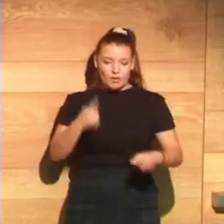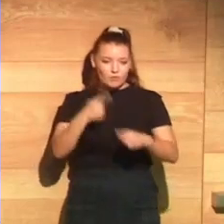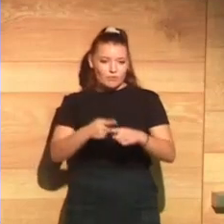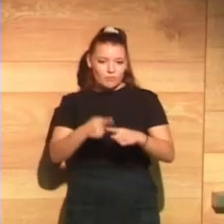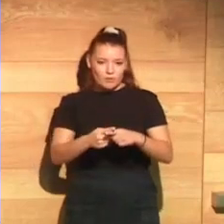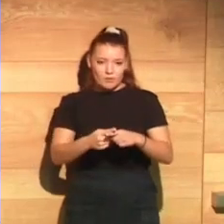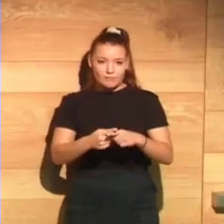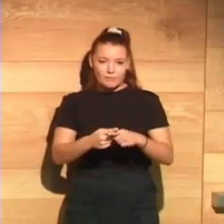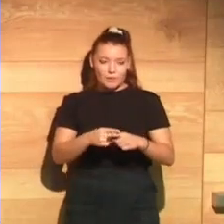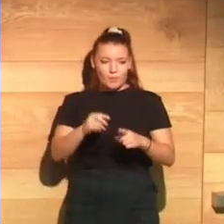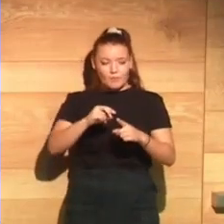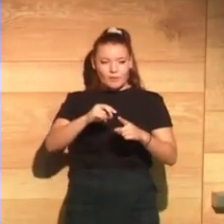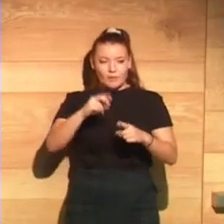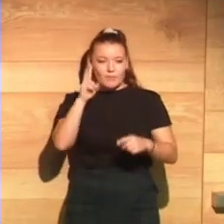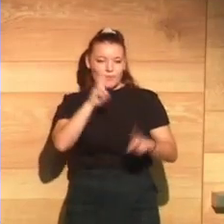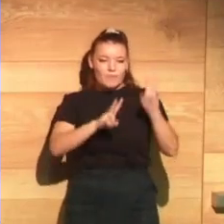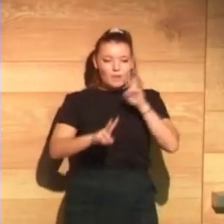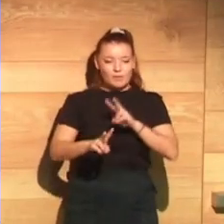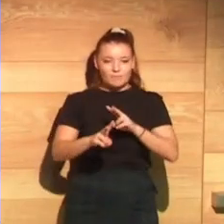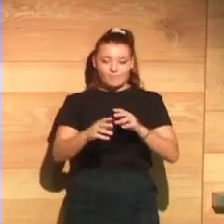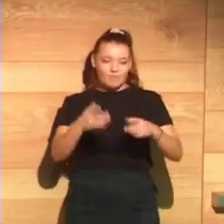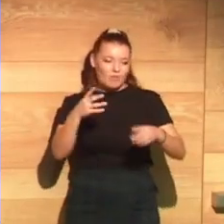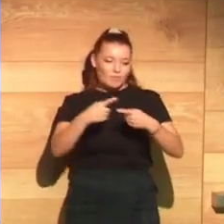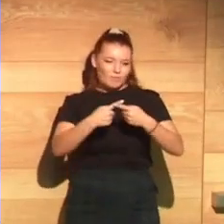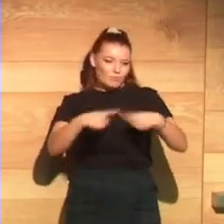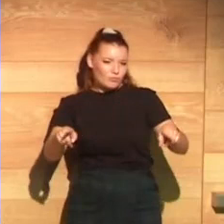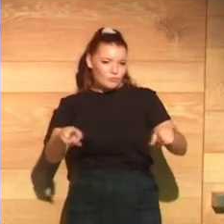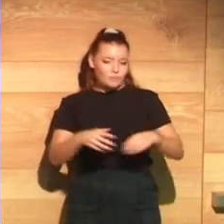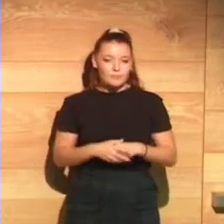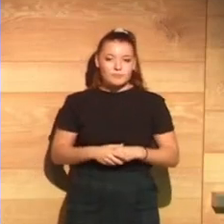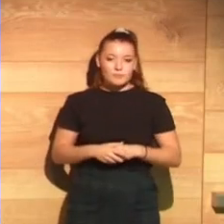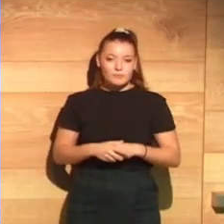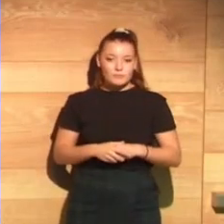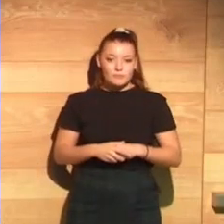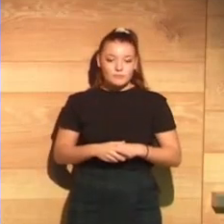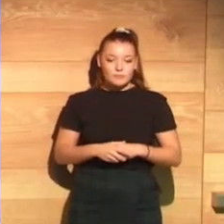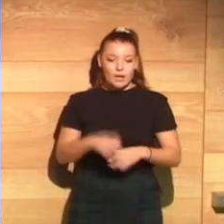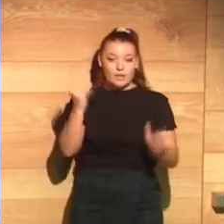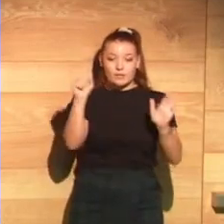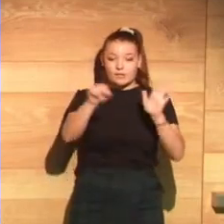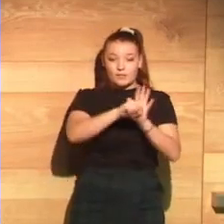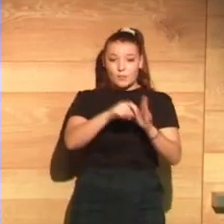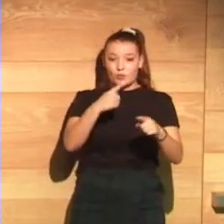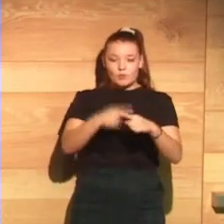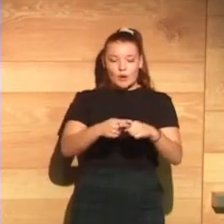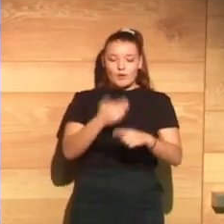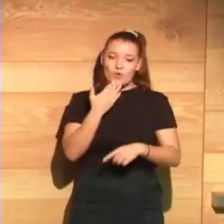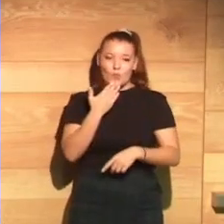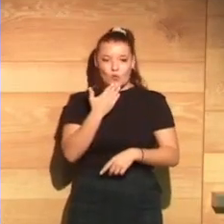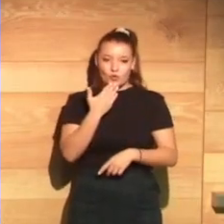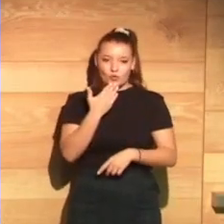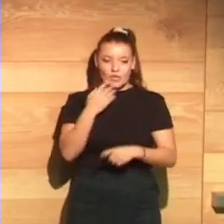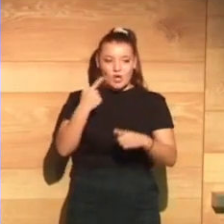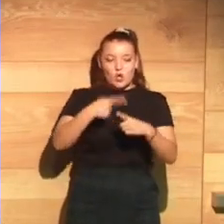y que se tergiverse esa visión y que se traumatice. Y hay una parte que dice, el símbolo sexual se ha convertido